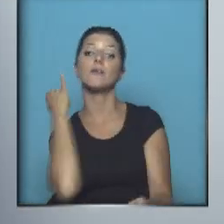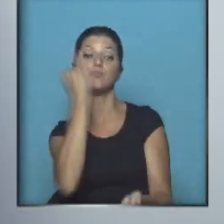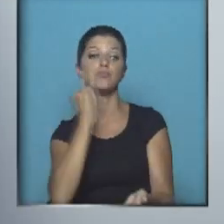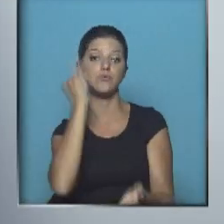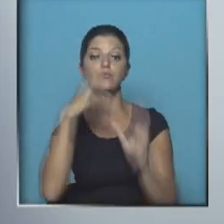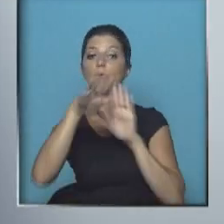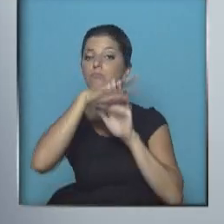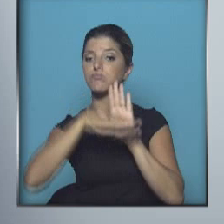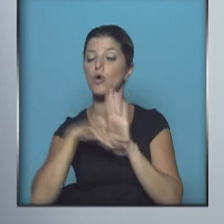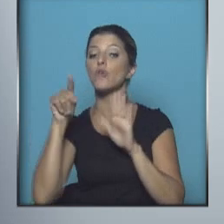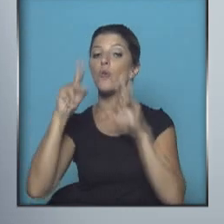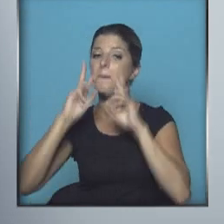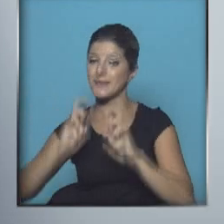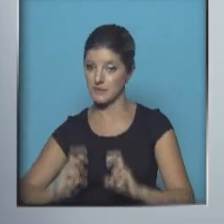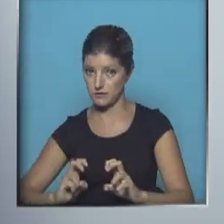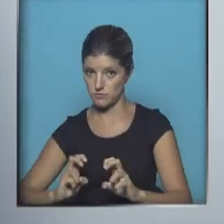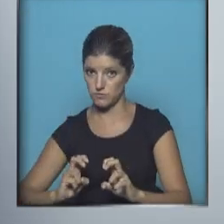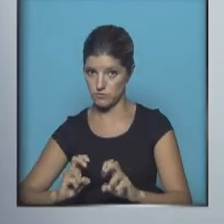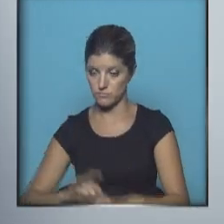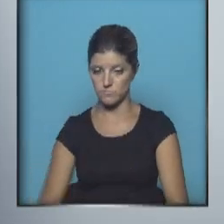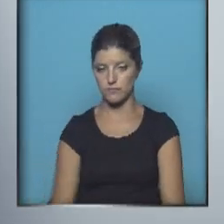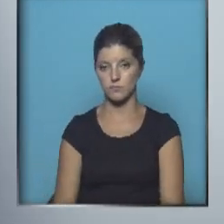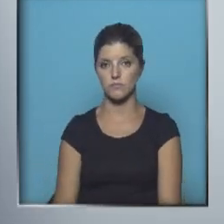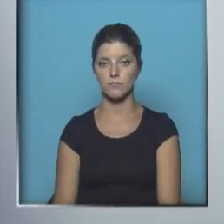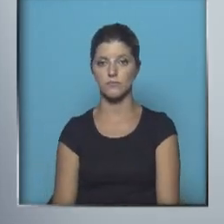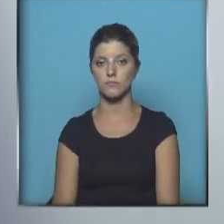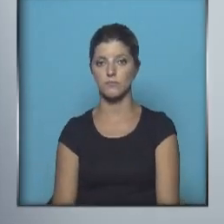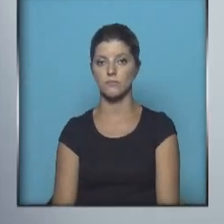detalles de su investigación.